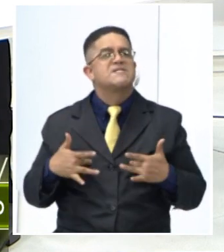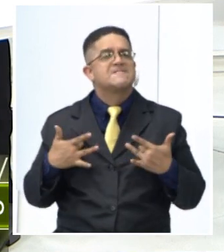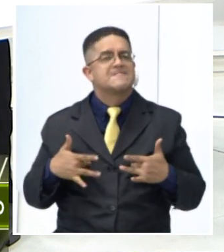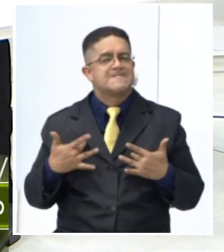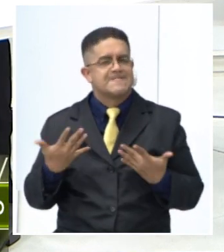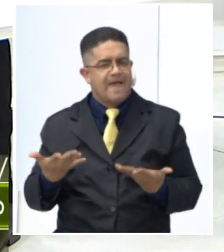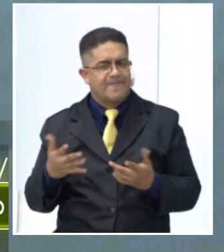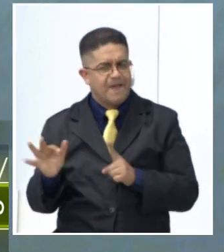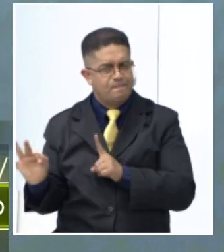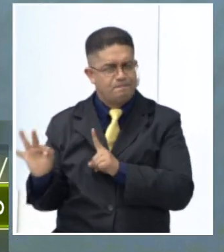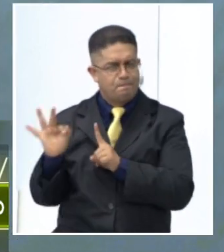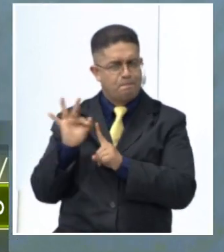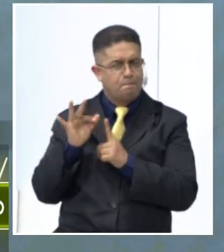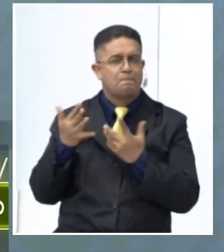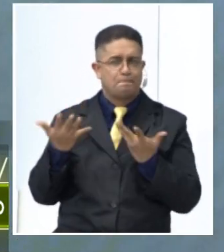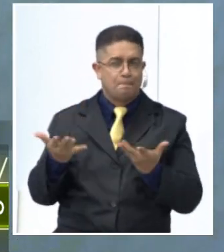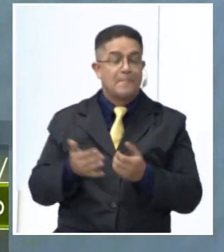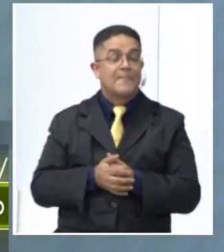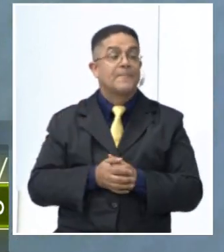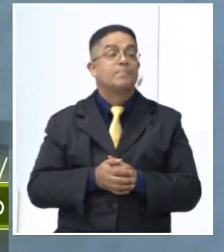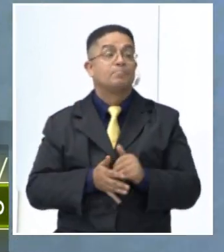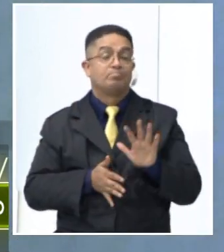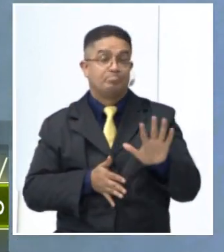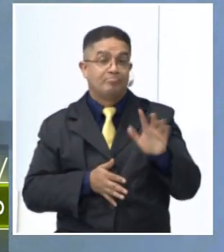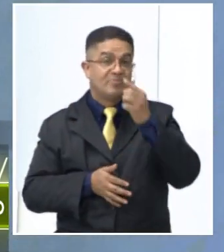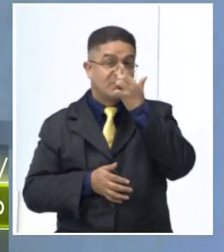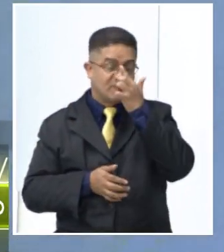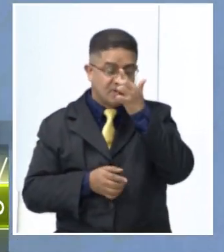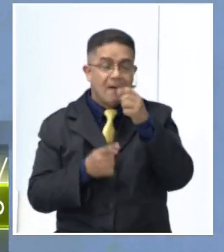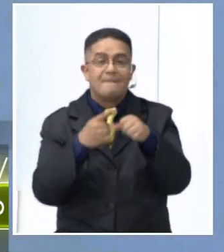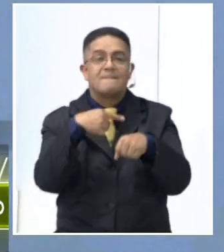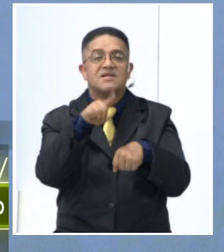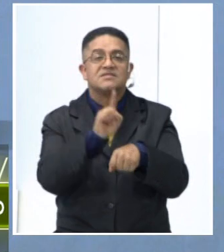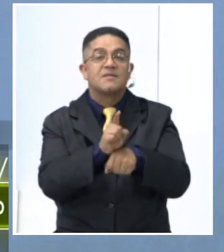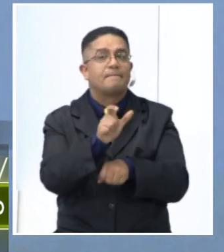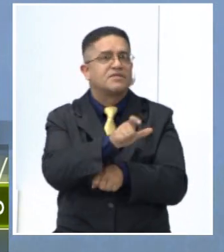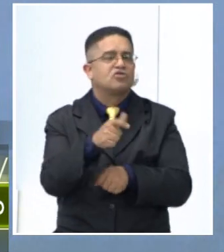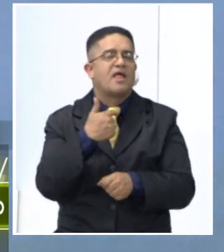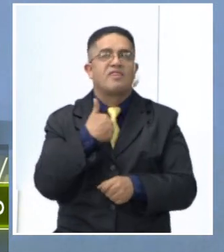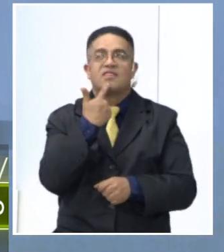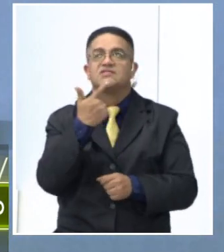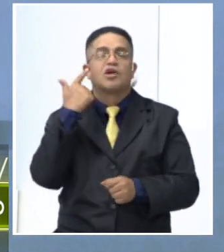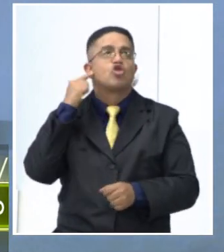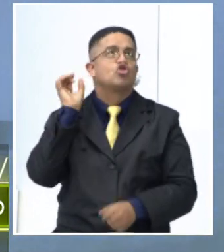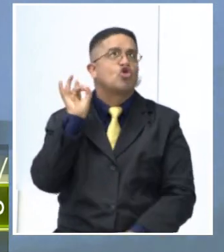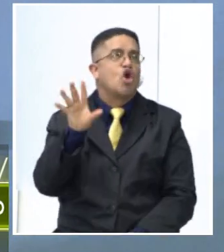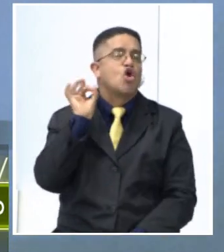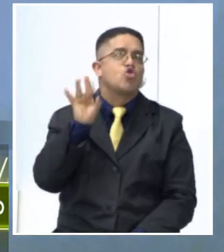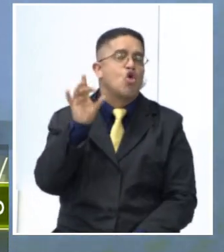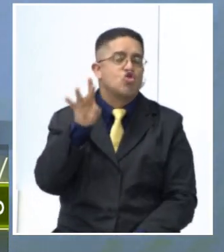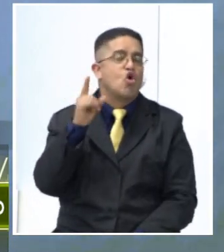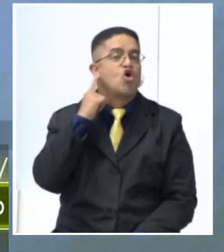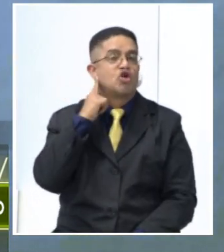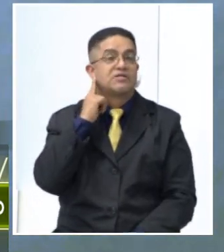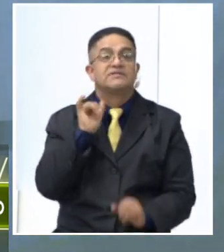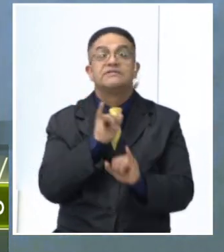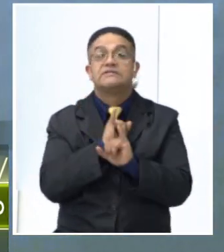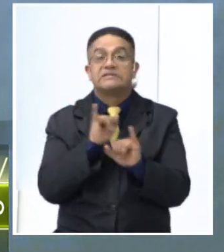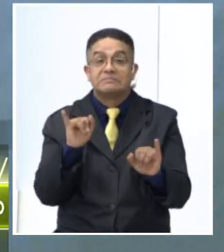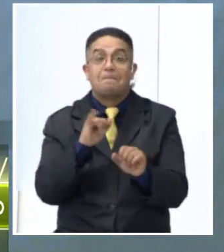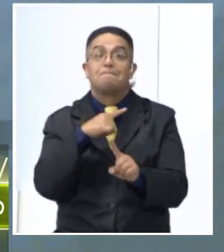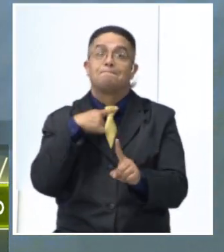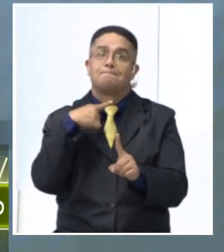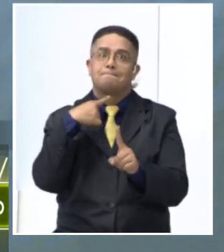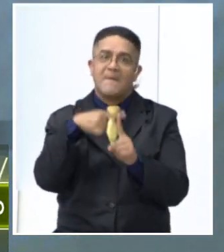este tipo de infección. Bueno, lo principal, la persona se queja de dolor de oído. Ya si a esto le